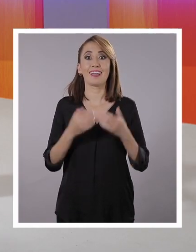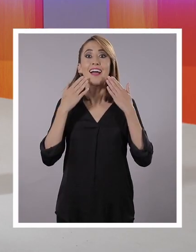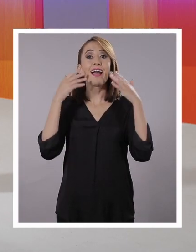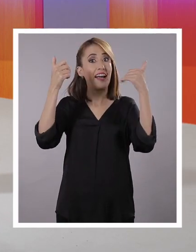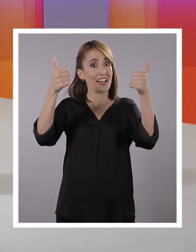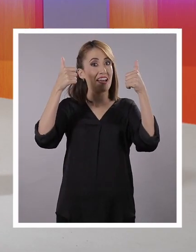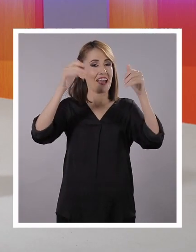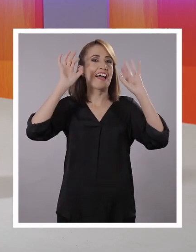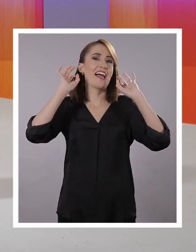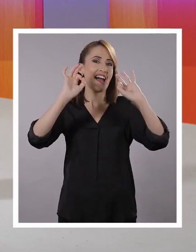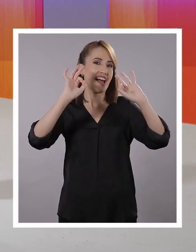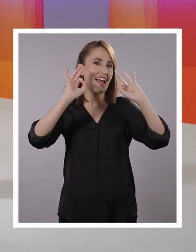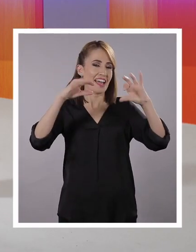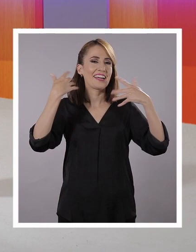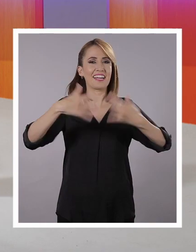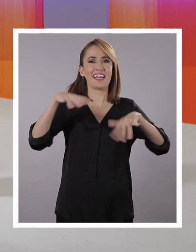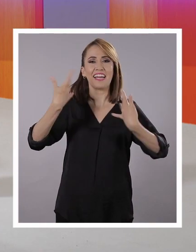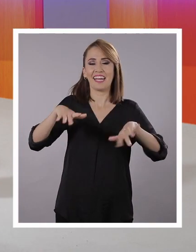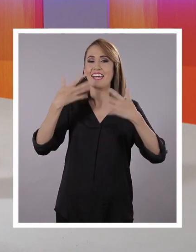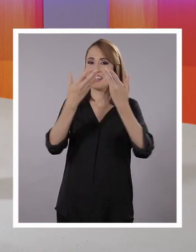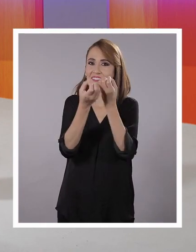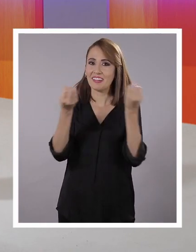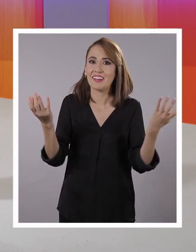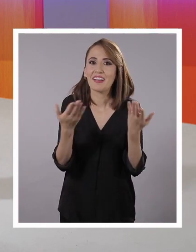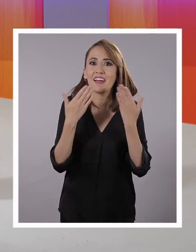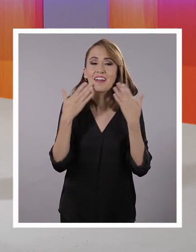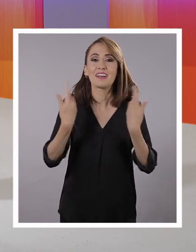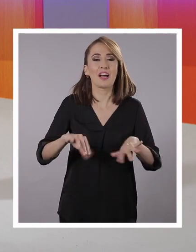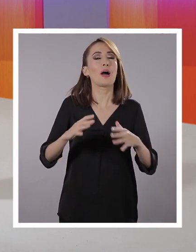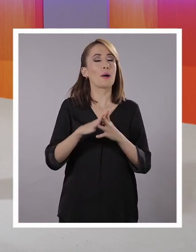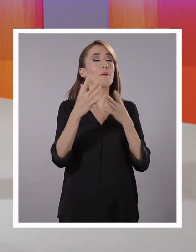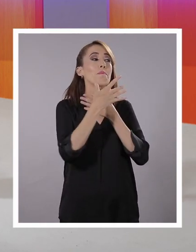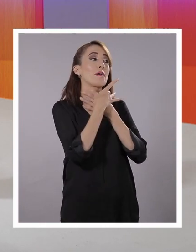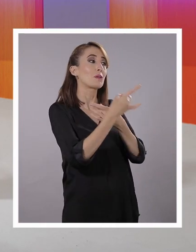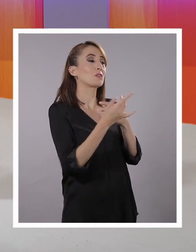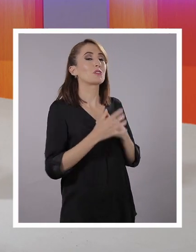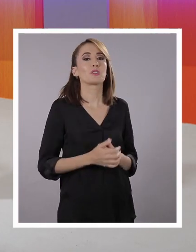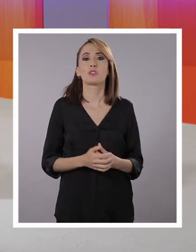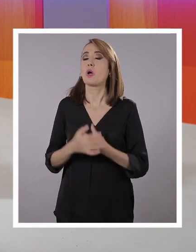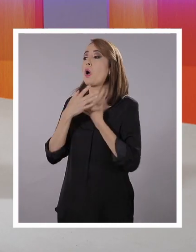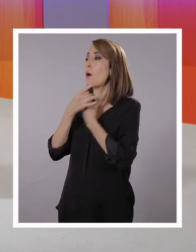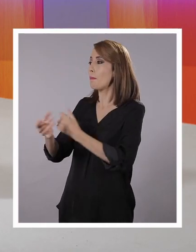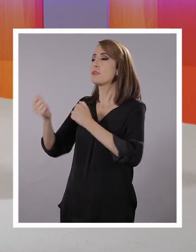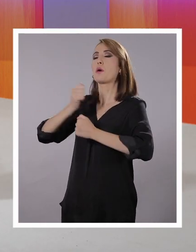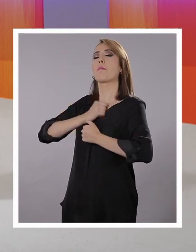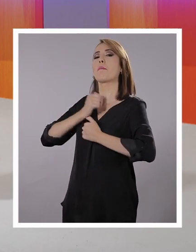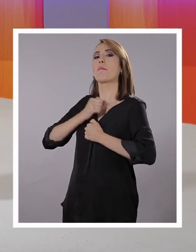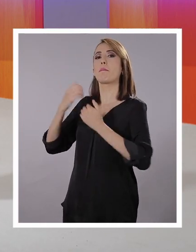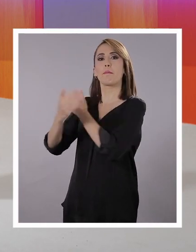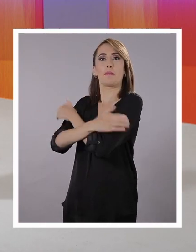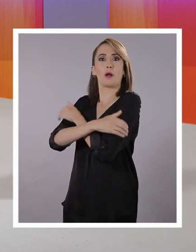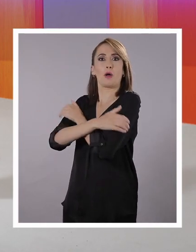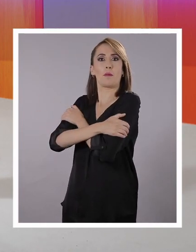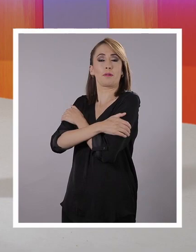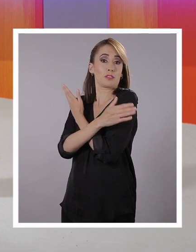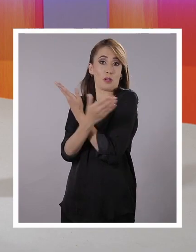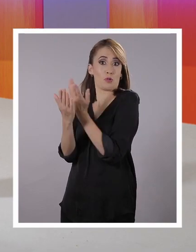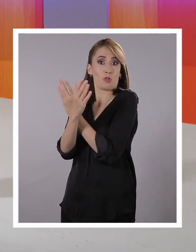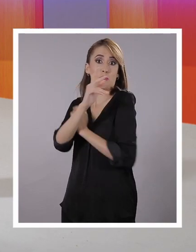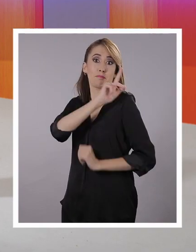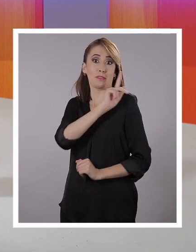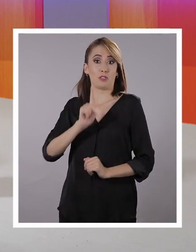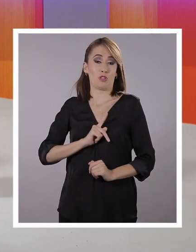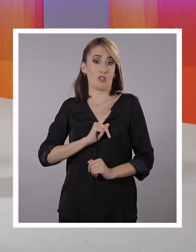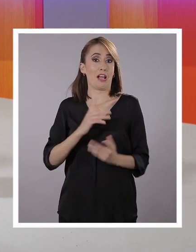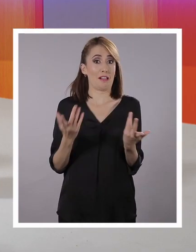¡Ah! ¡Hey! ¡Qué genial! Me Muy parece bien, profe. Fantástico. Entonces tenemos nuestro saludo COVID. ¿Te parece? Me parece